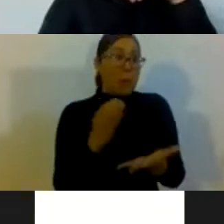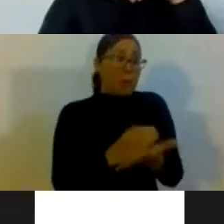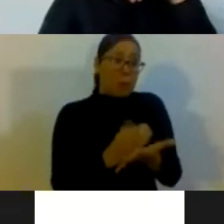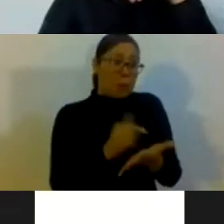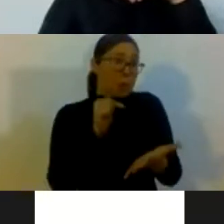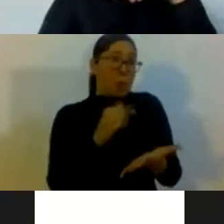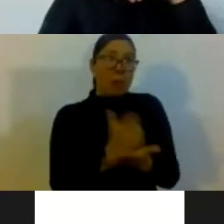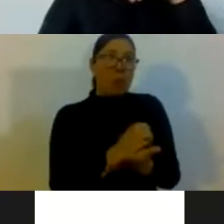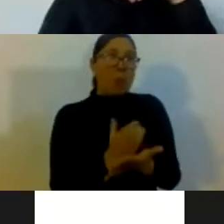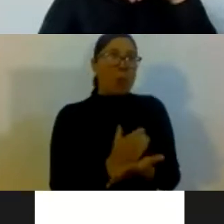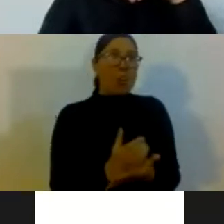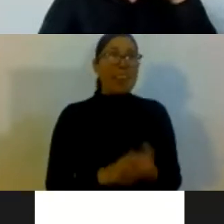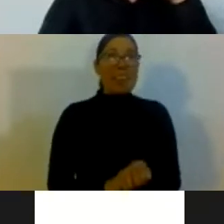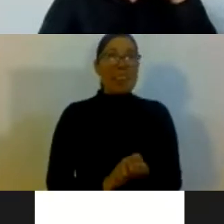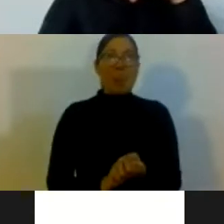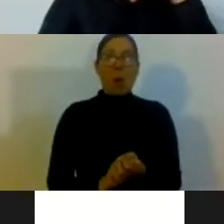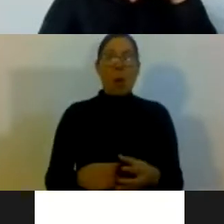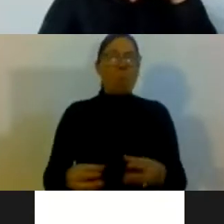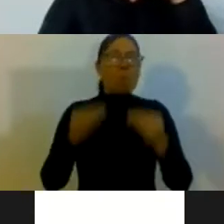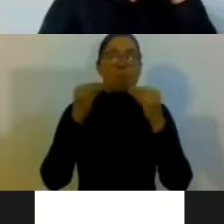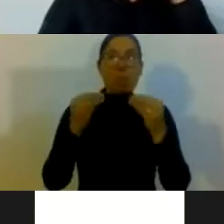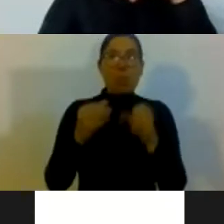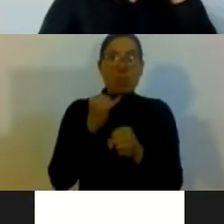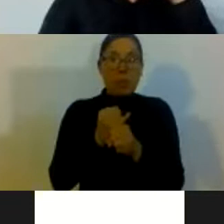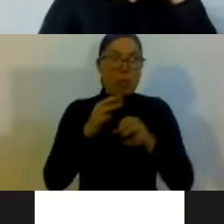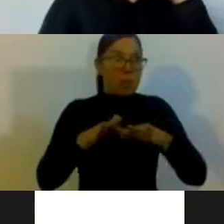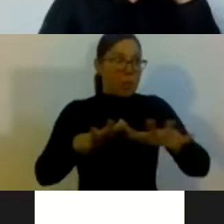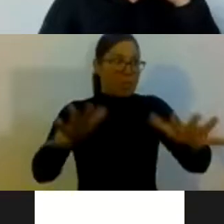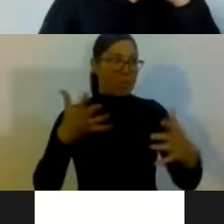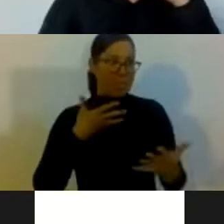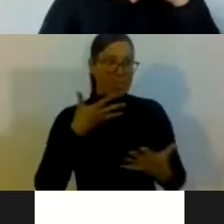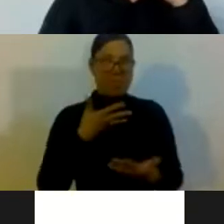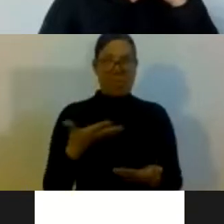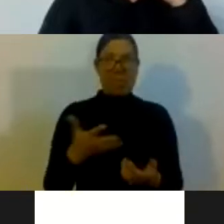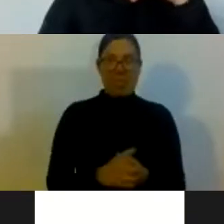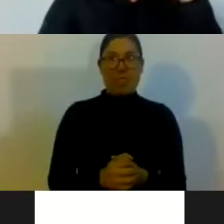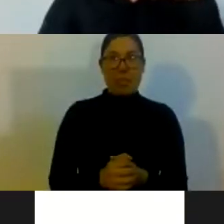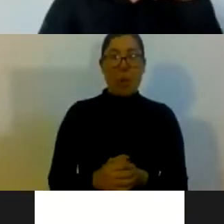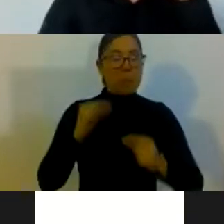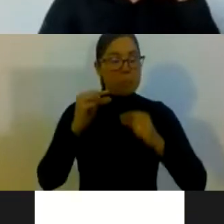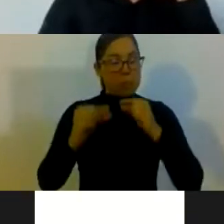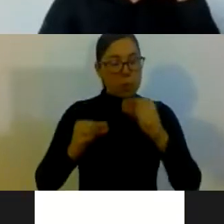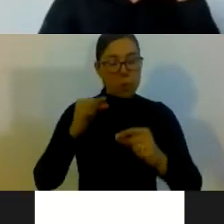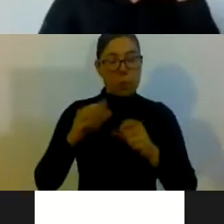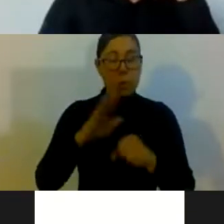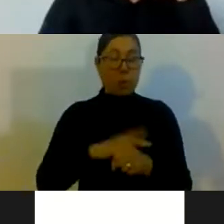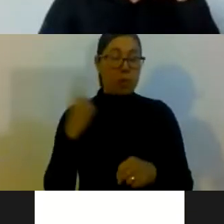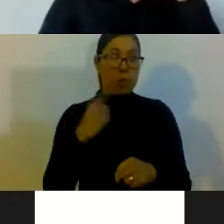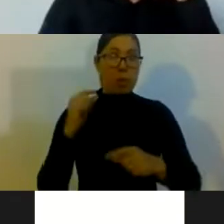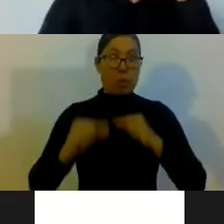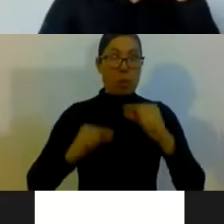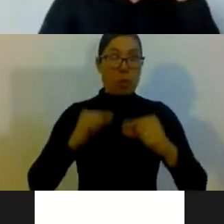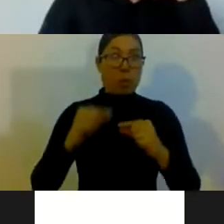cosas que dices tú, bueno, el niño está pasando esto y esto? Uno como adulto pues empieza a dar cuenta, ah, es por esto y esto. Y el amigo del amigo,